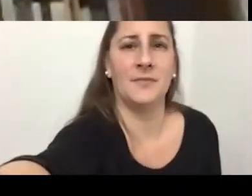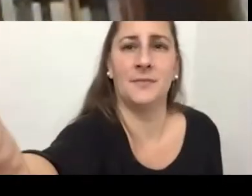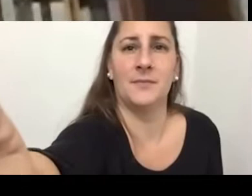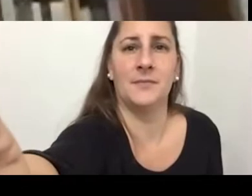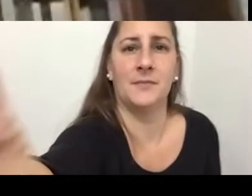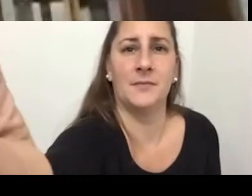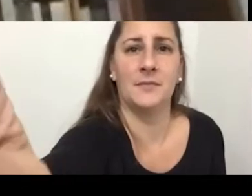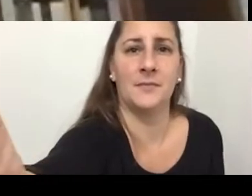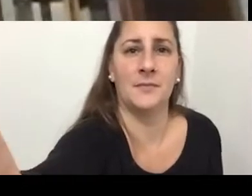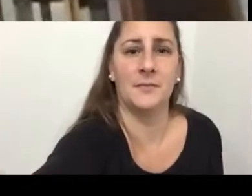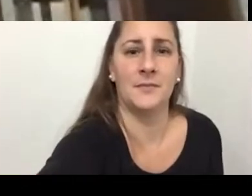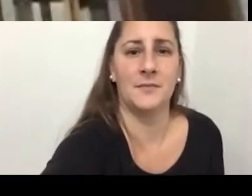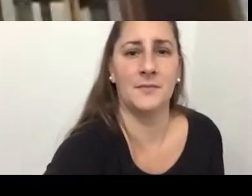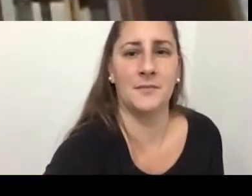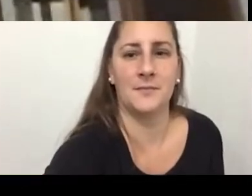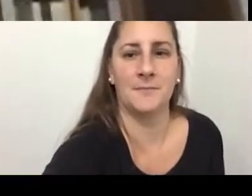pero